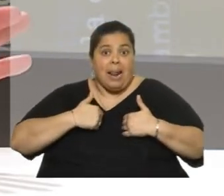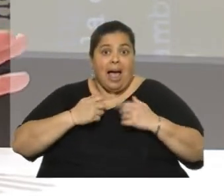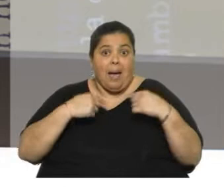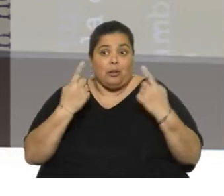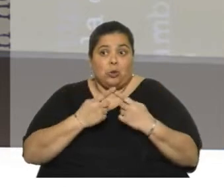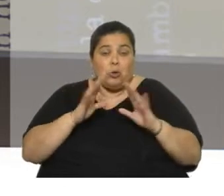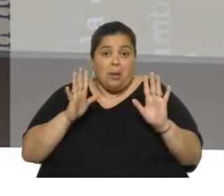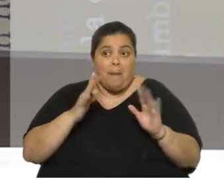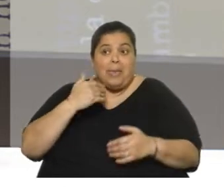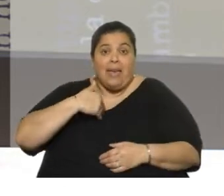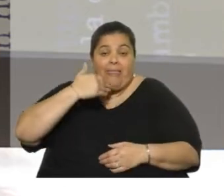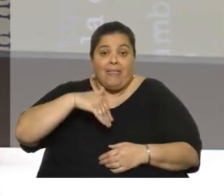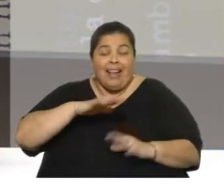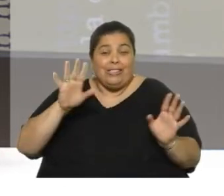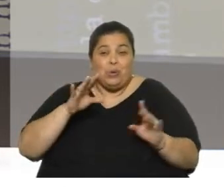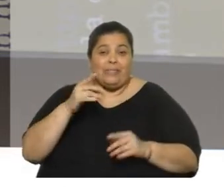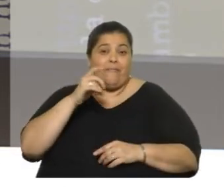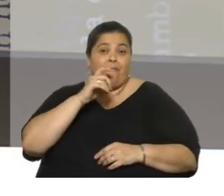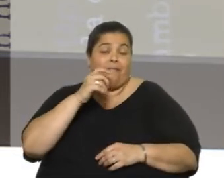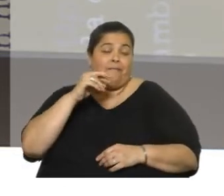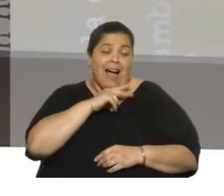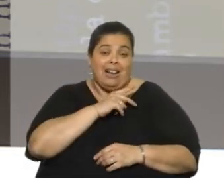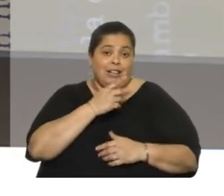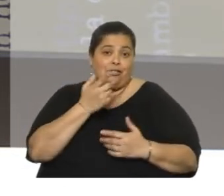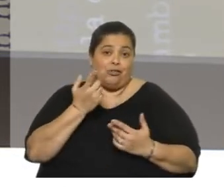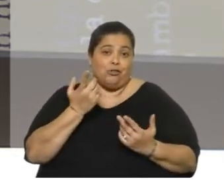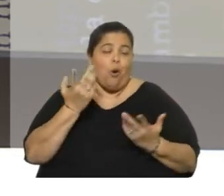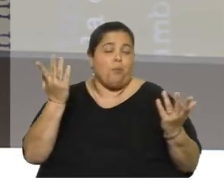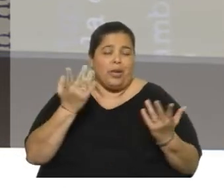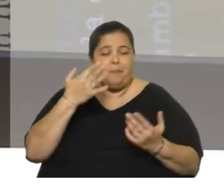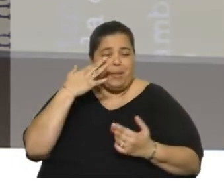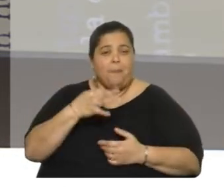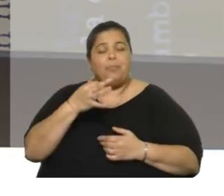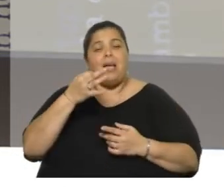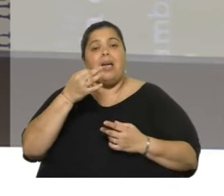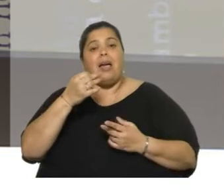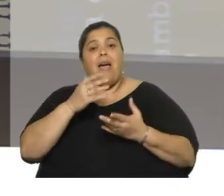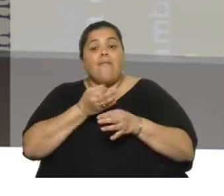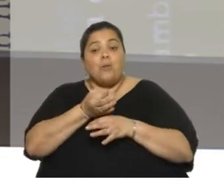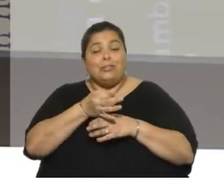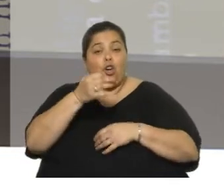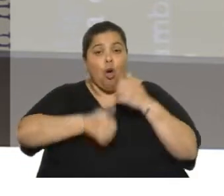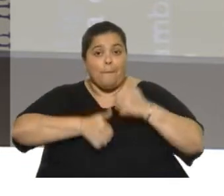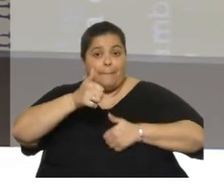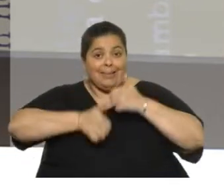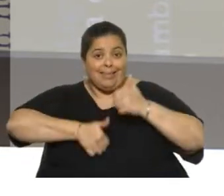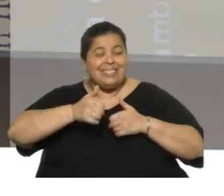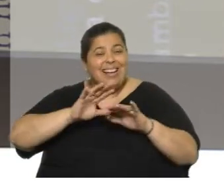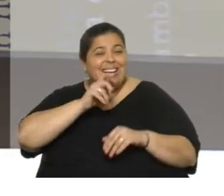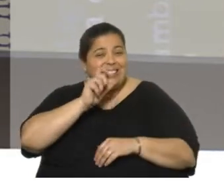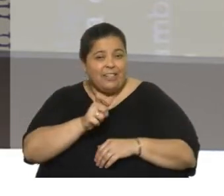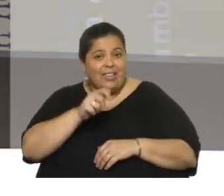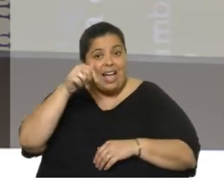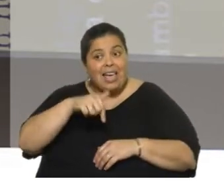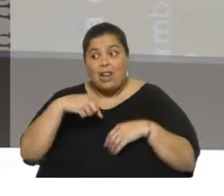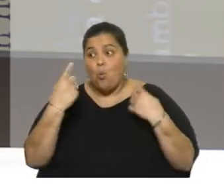muy modesto entender, son falsas oposiciones. La formación por competencia significa en realidad que nuestro modelo educativo